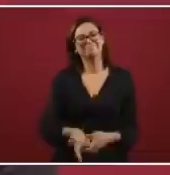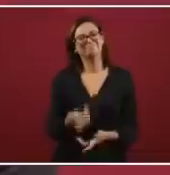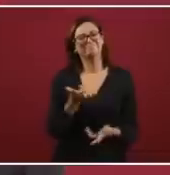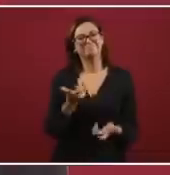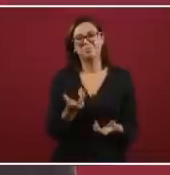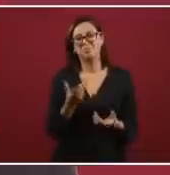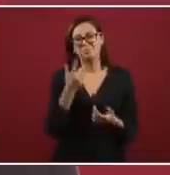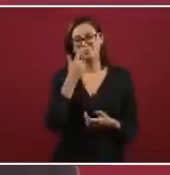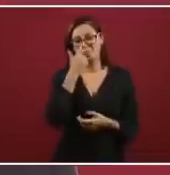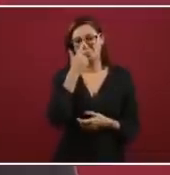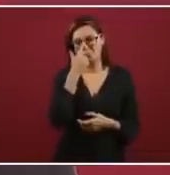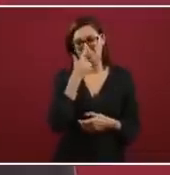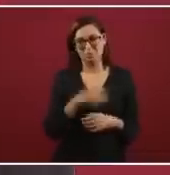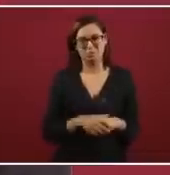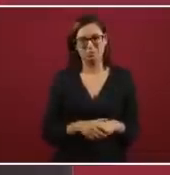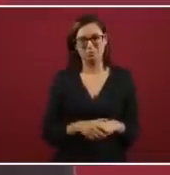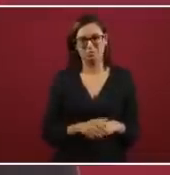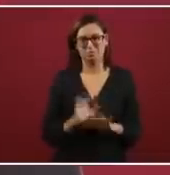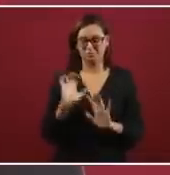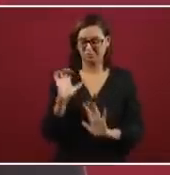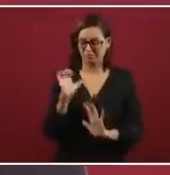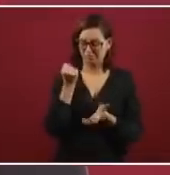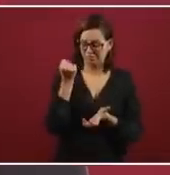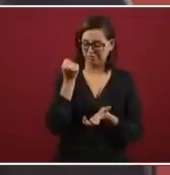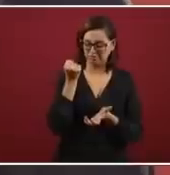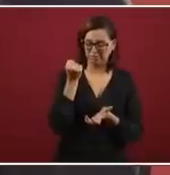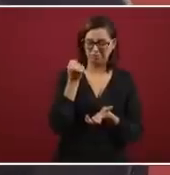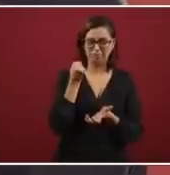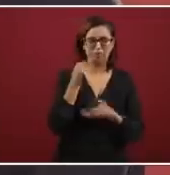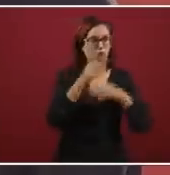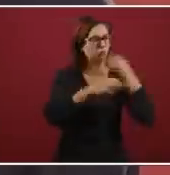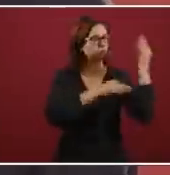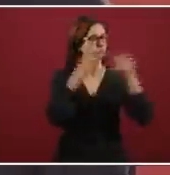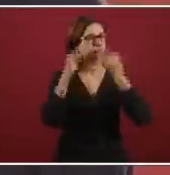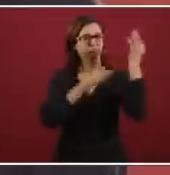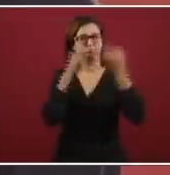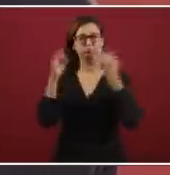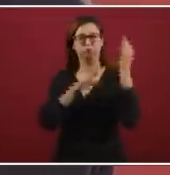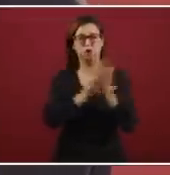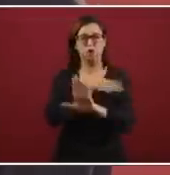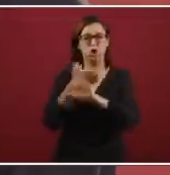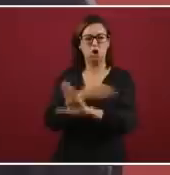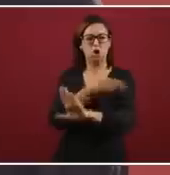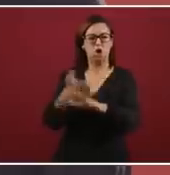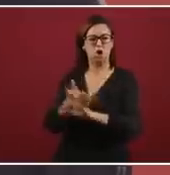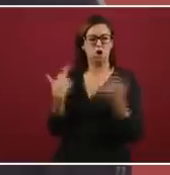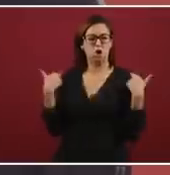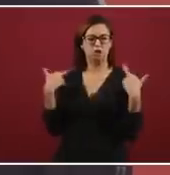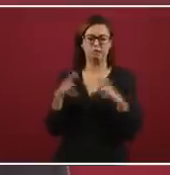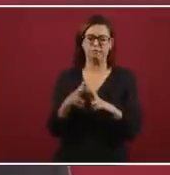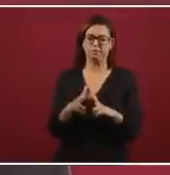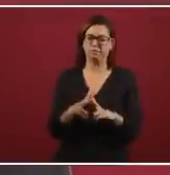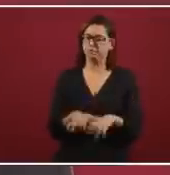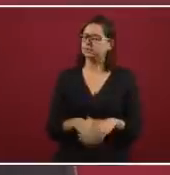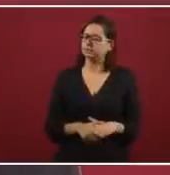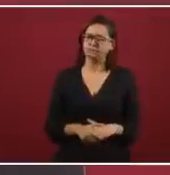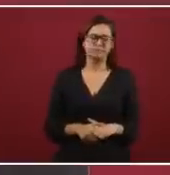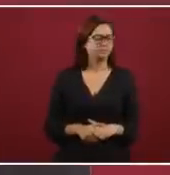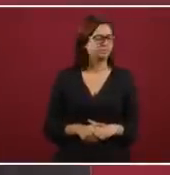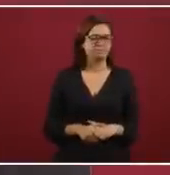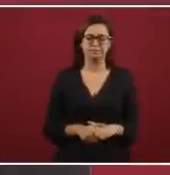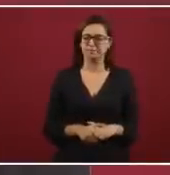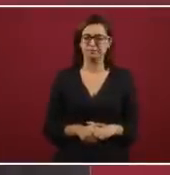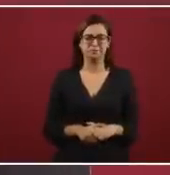hasta dinero del presupuesto para propaganda en contra de los maestros. Y no